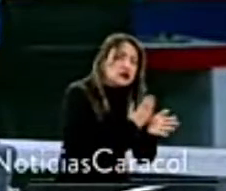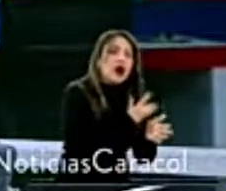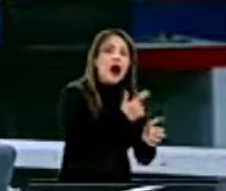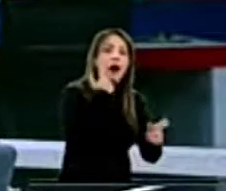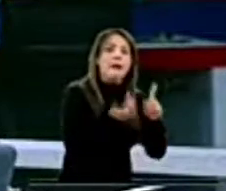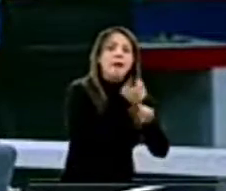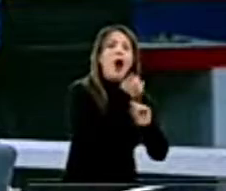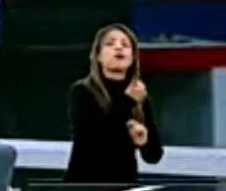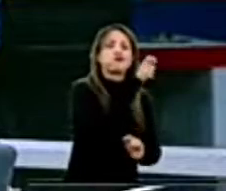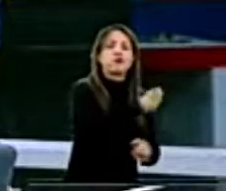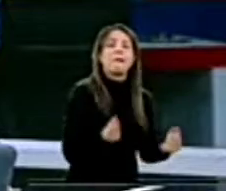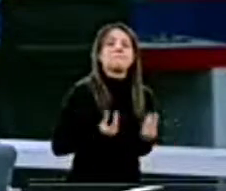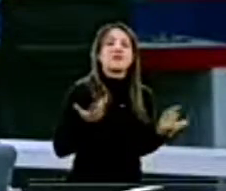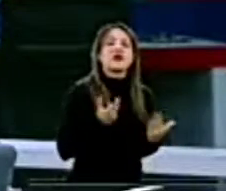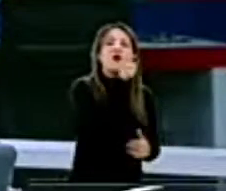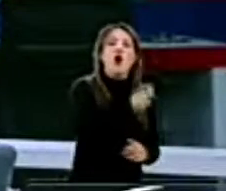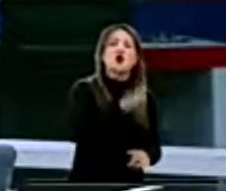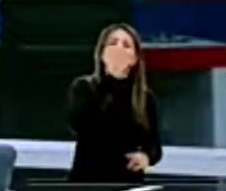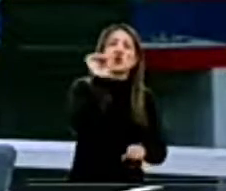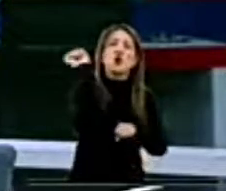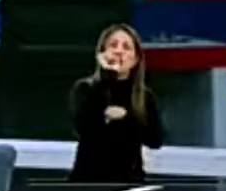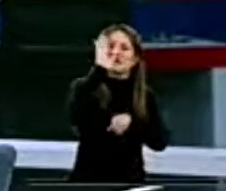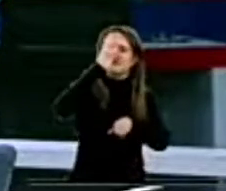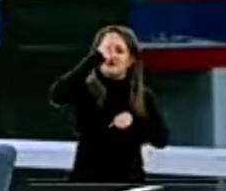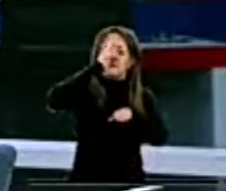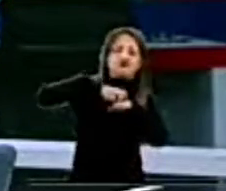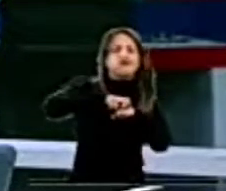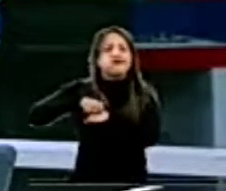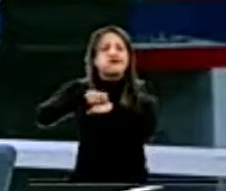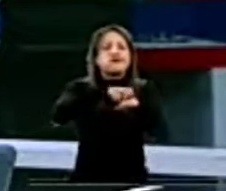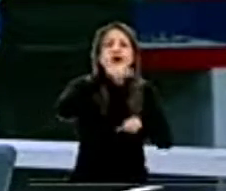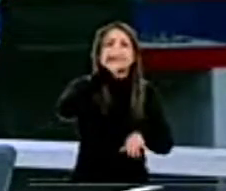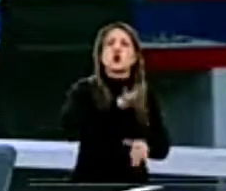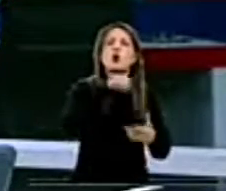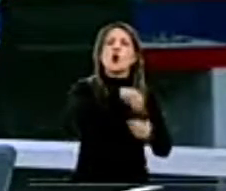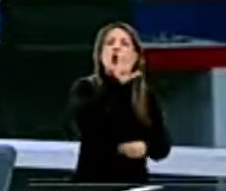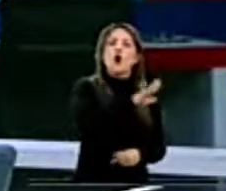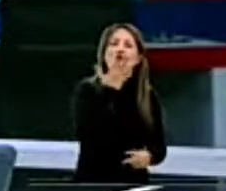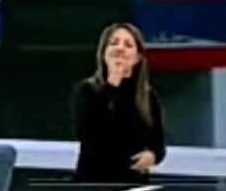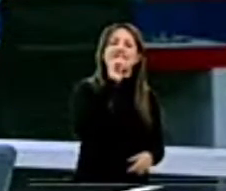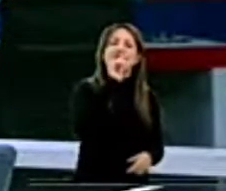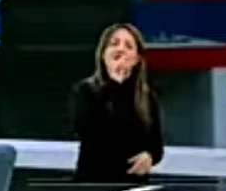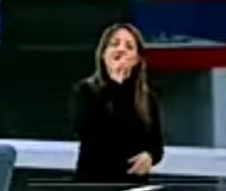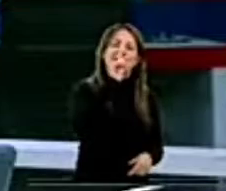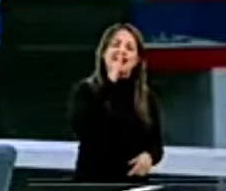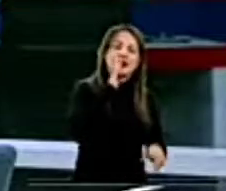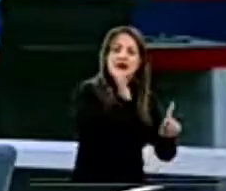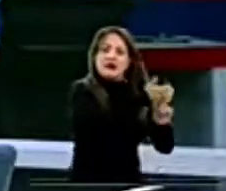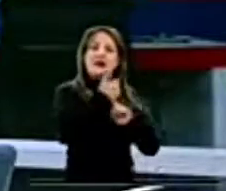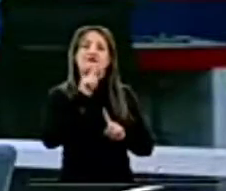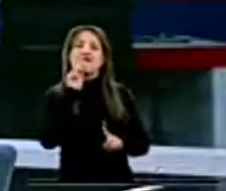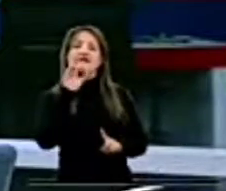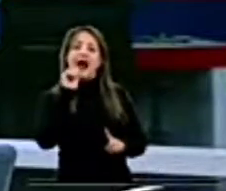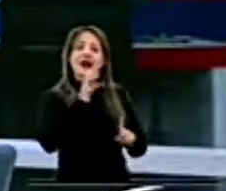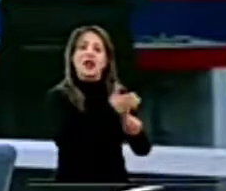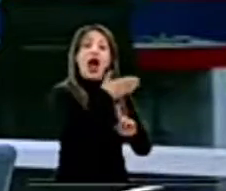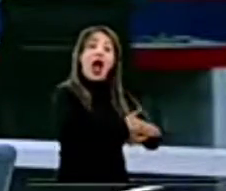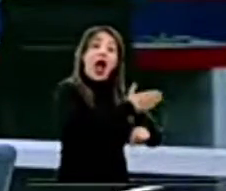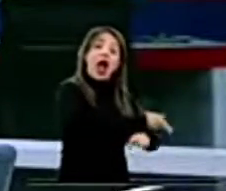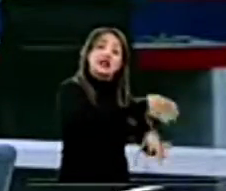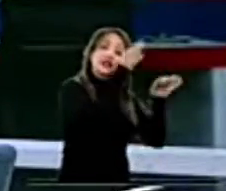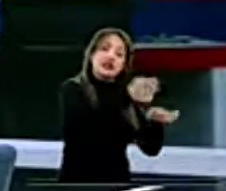del patrullero Tomás Blanco, secuestrado por disidencias de las FARC en el Rosario Nariño, cuando viajaba en bus para disfrutar de su descanso